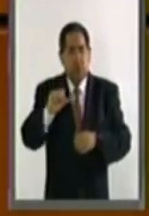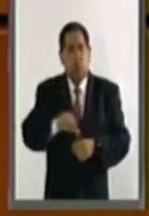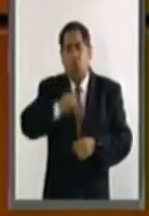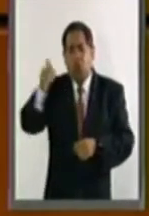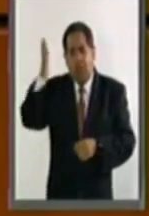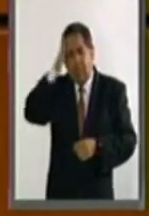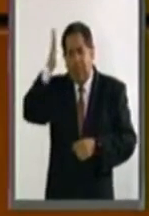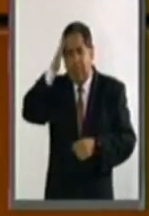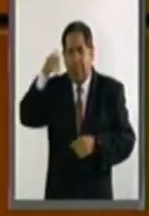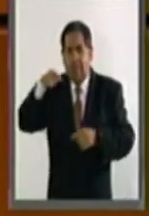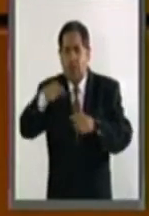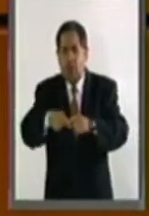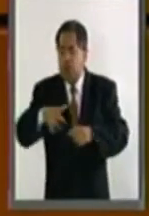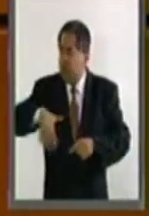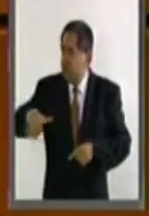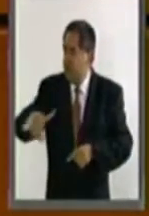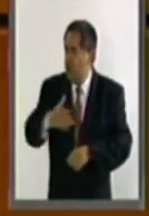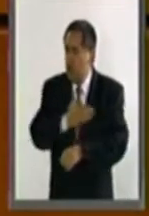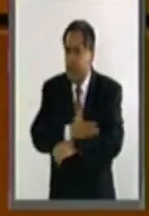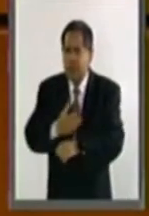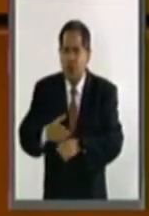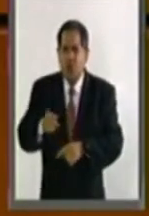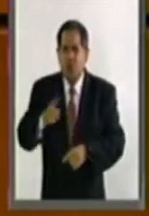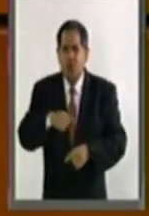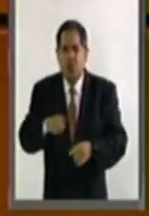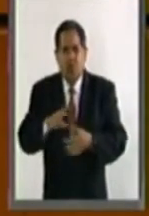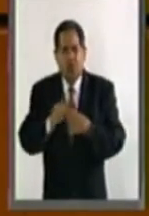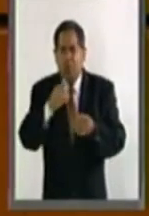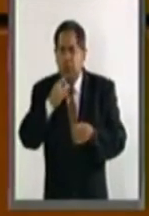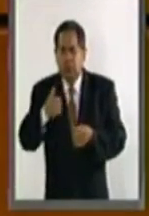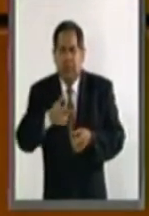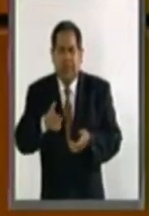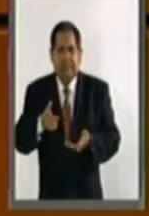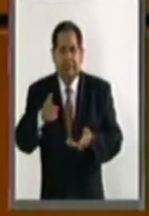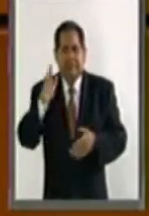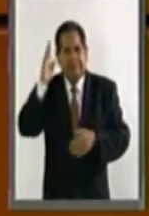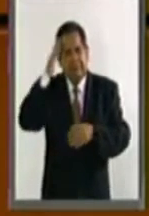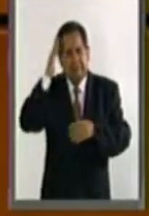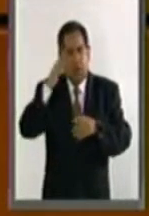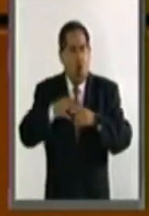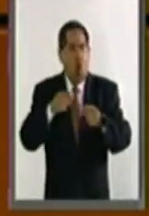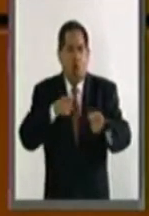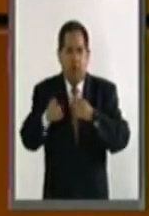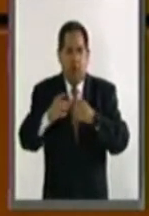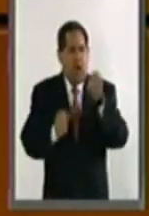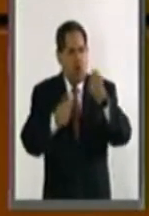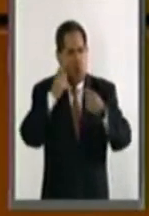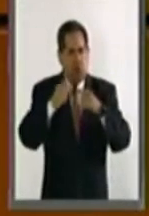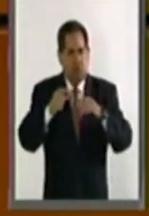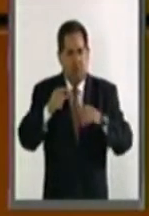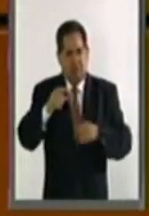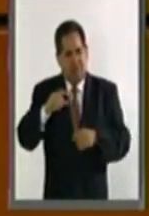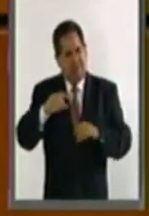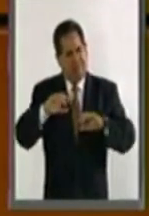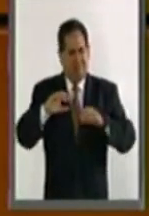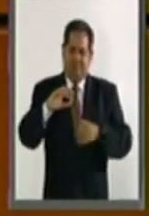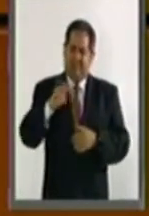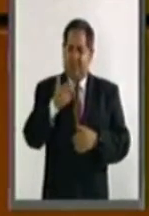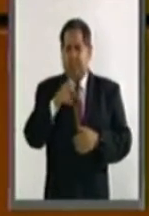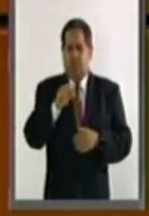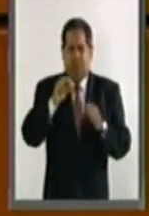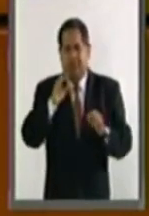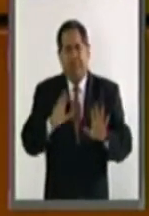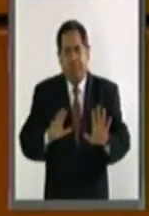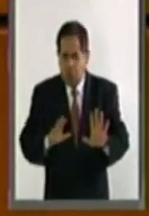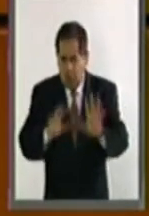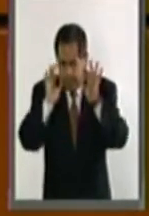líderes. Ya lo dijo un compañero por aquí, no me gusta usar esa palabra, ¿no? Porque ofendo a los verdaderos charros. Entonces, como